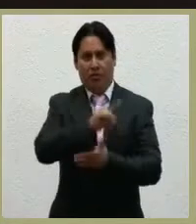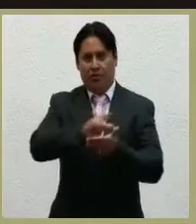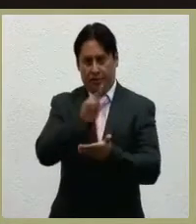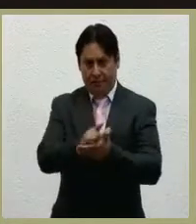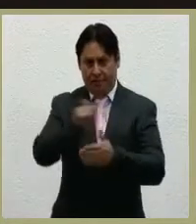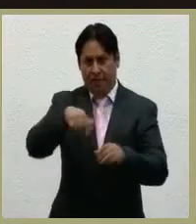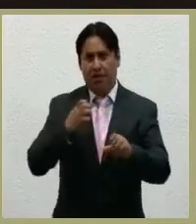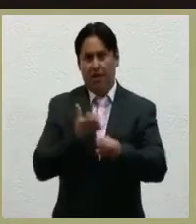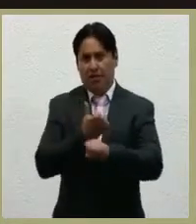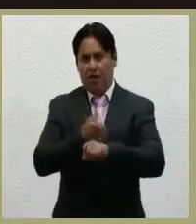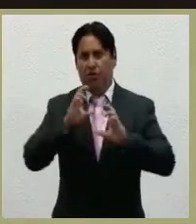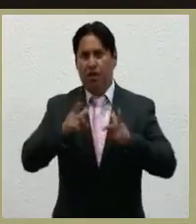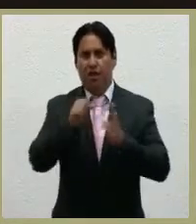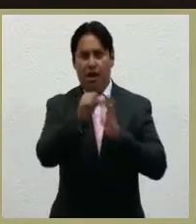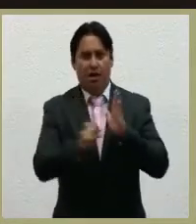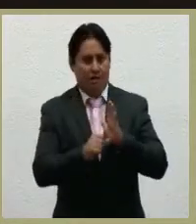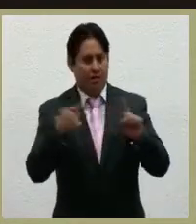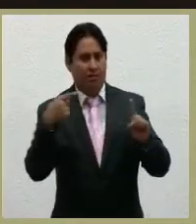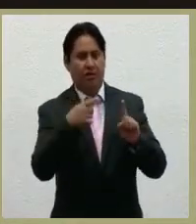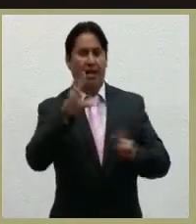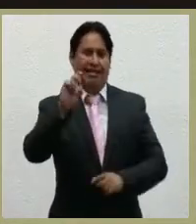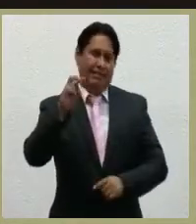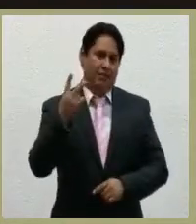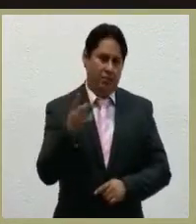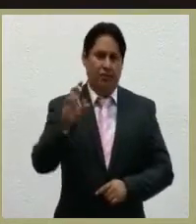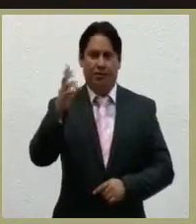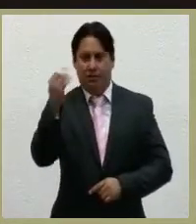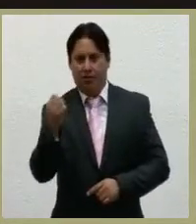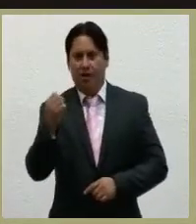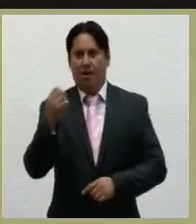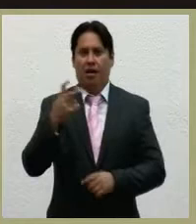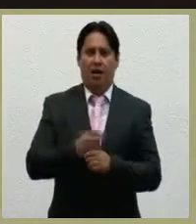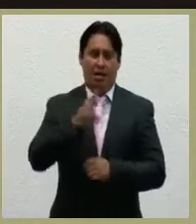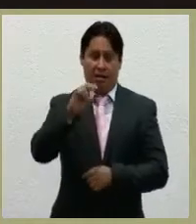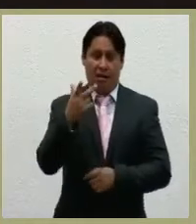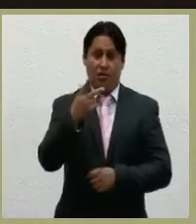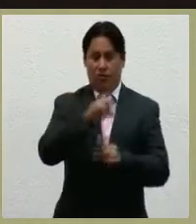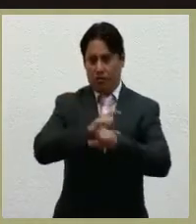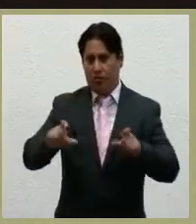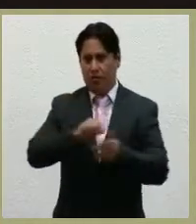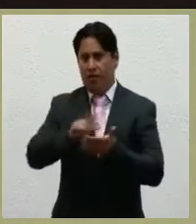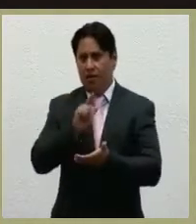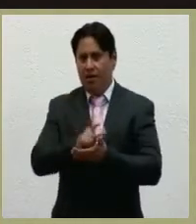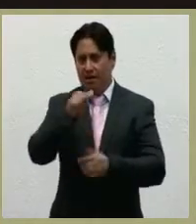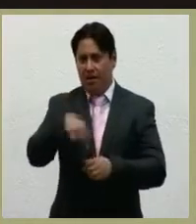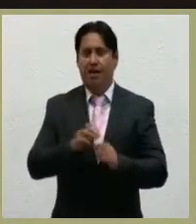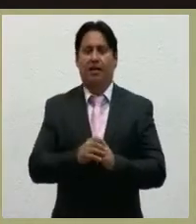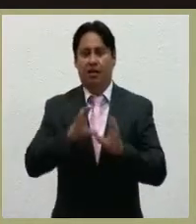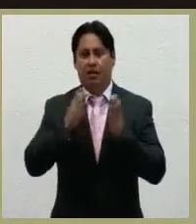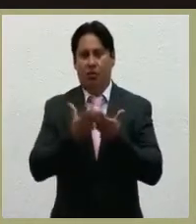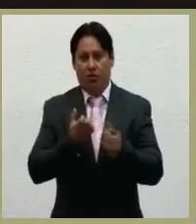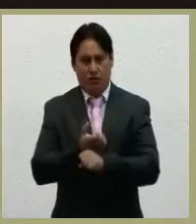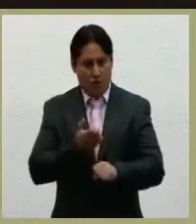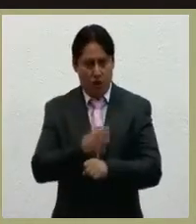con fundamento en los artículos 32 y 39, fracción 38 de la Ley Orgánica del Congreso del Estado y 80